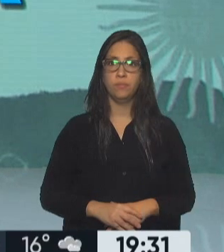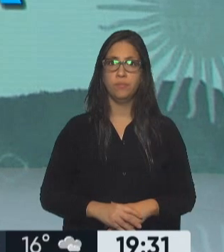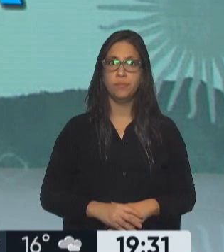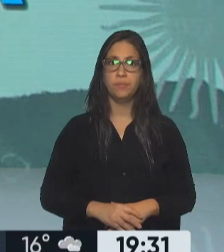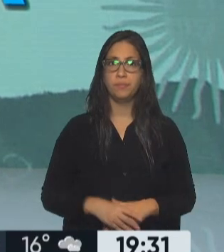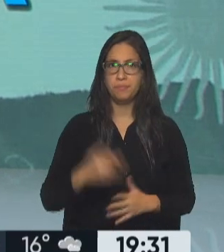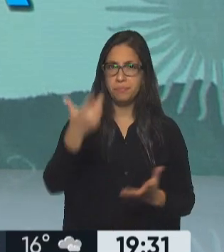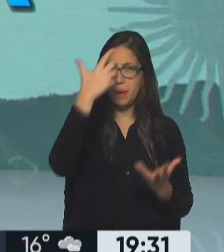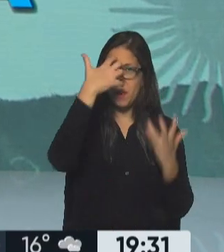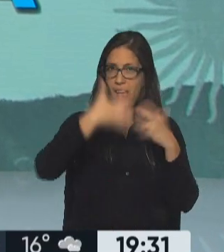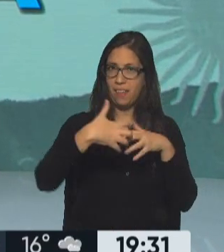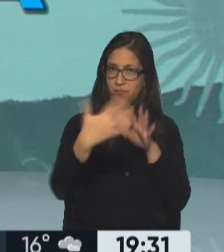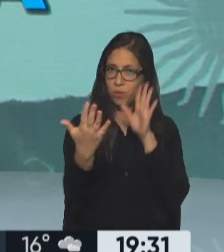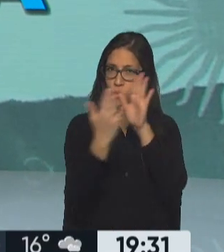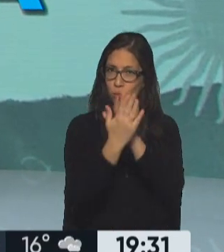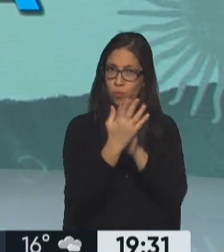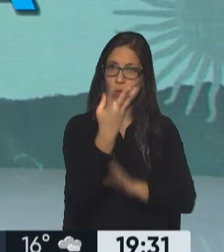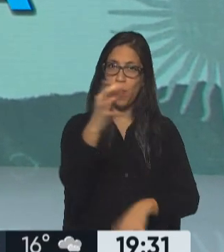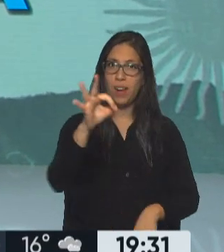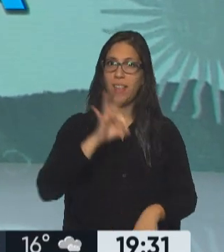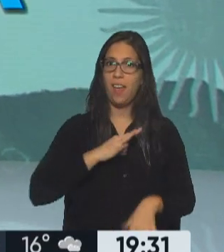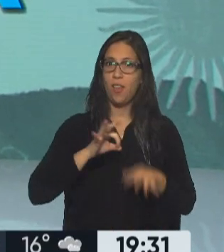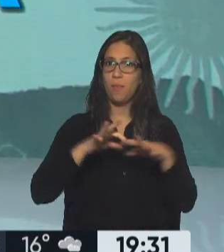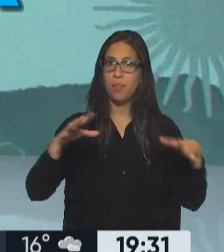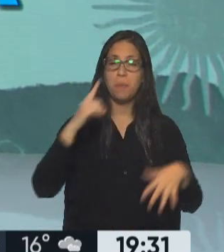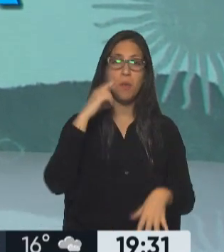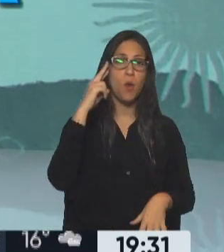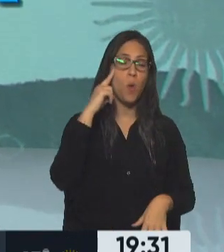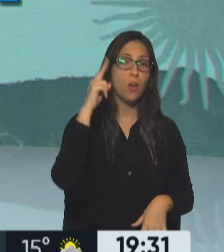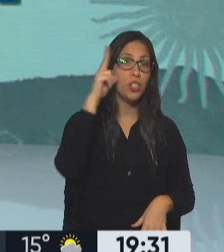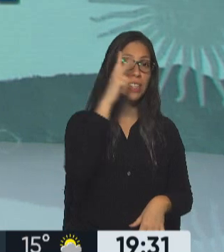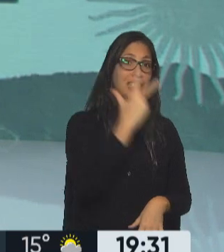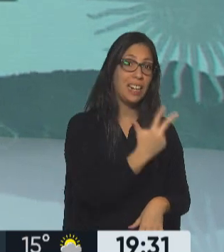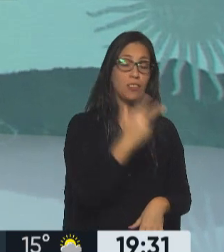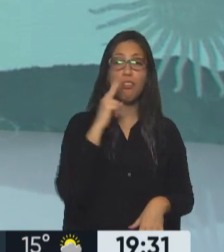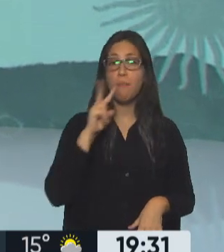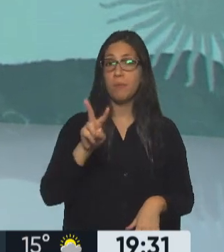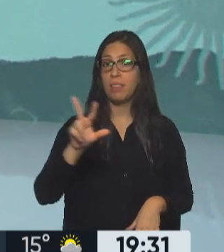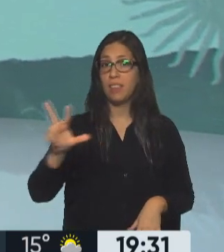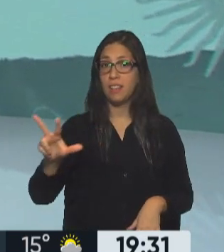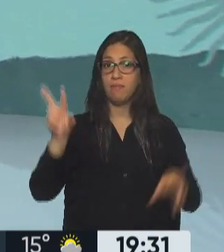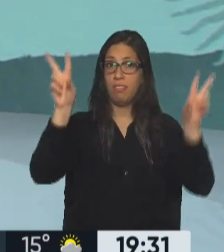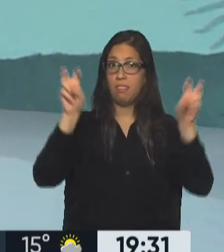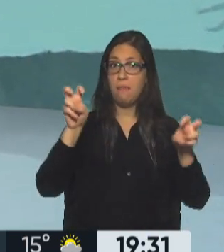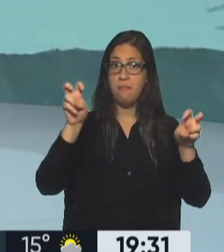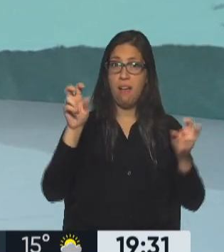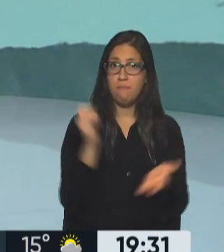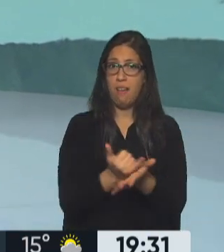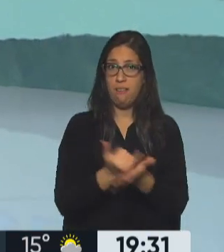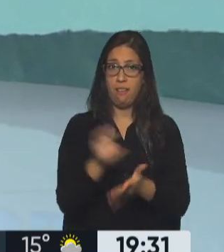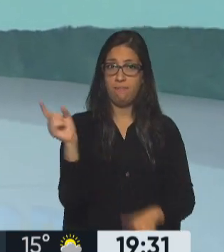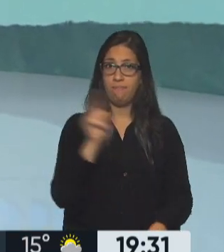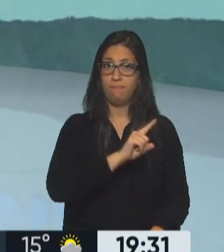Vamos a pensar juntos 40 años de democracia, 1983-2023. No es un tema menor,